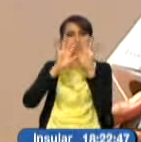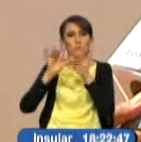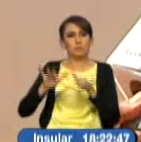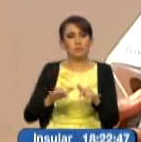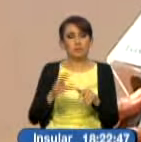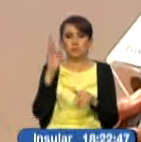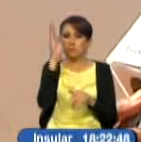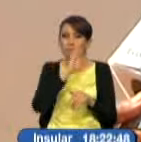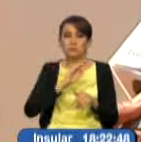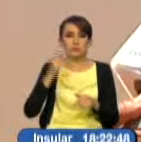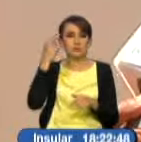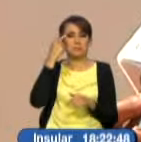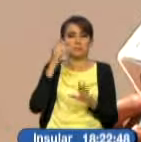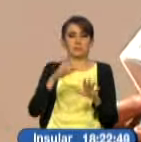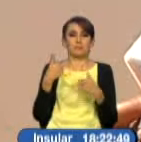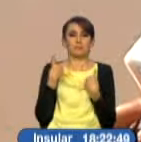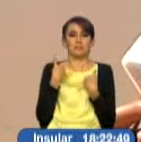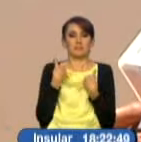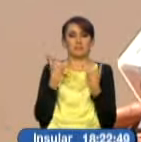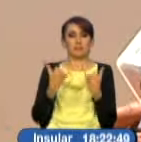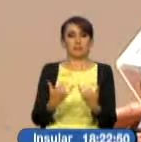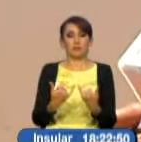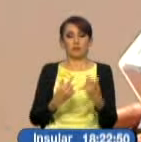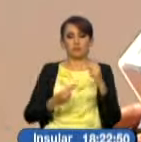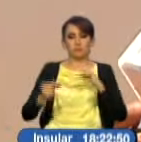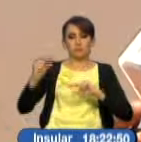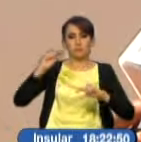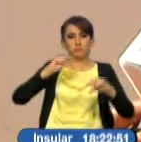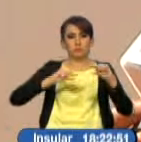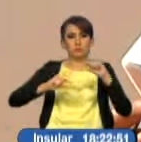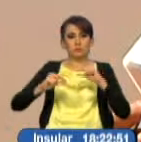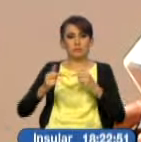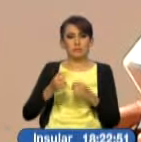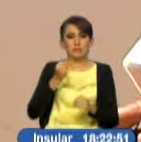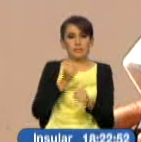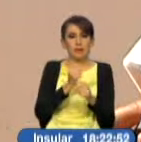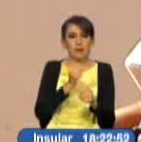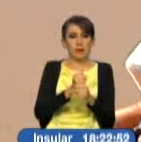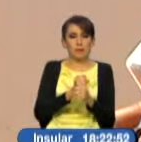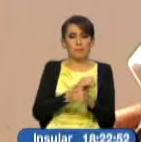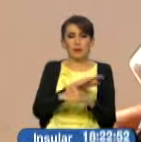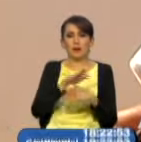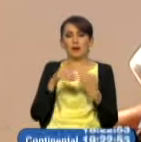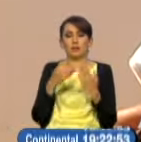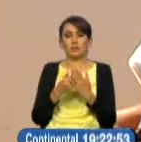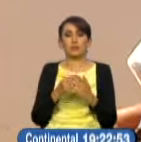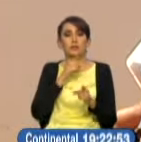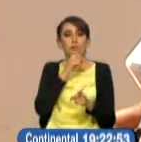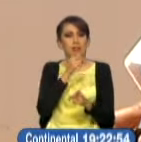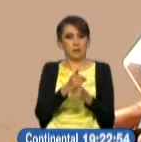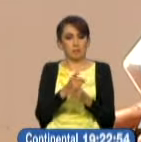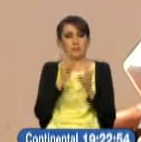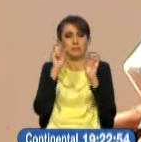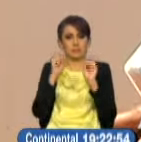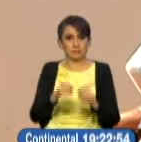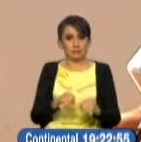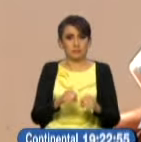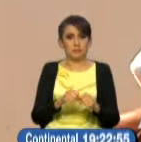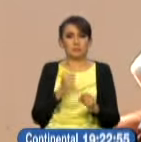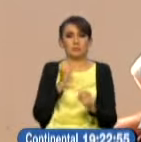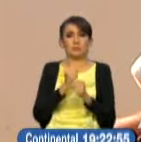pensamos tener, un centro de ciencias donde podemos trabajar con la mayor de las amplitudes, donde realmente vamos a poder